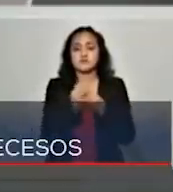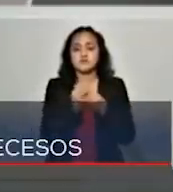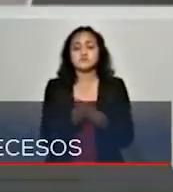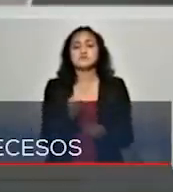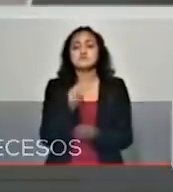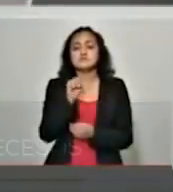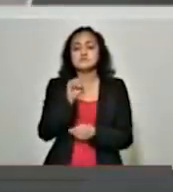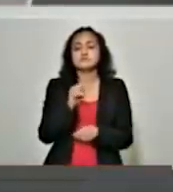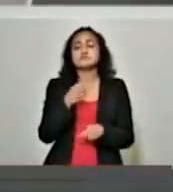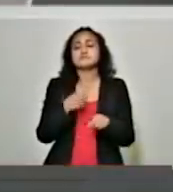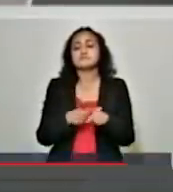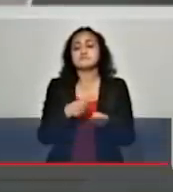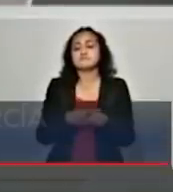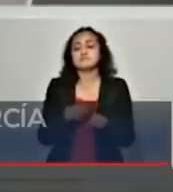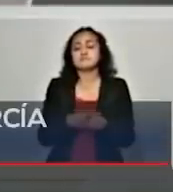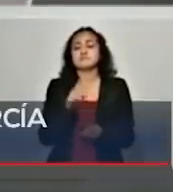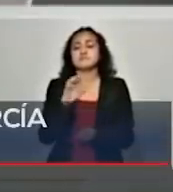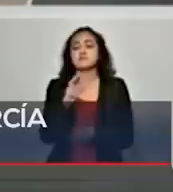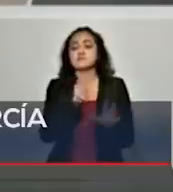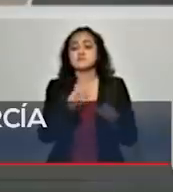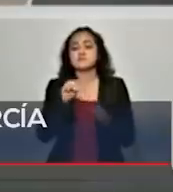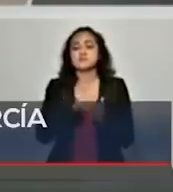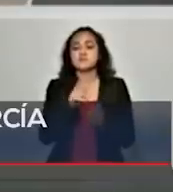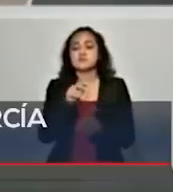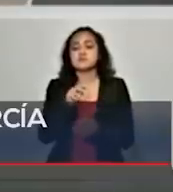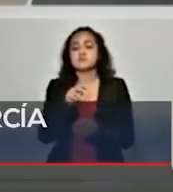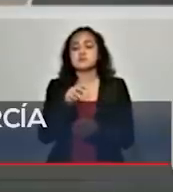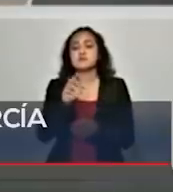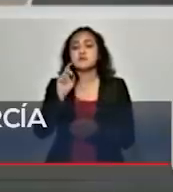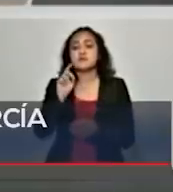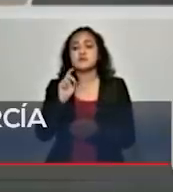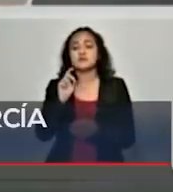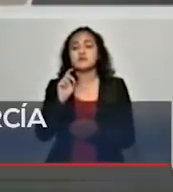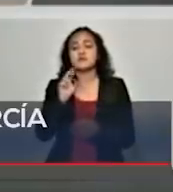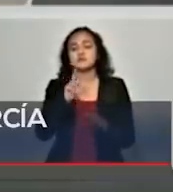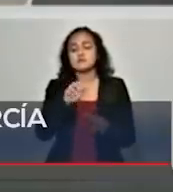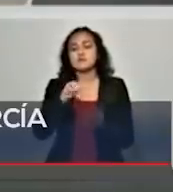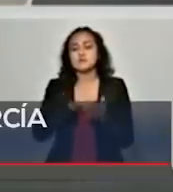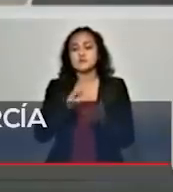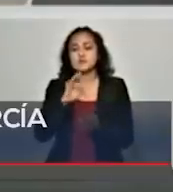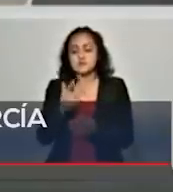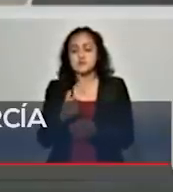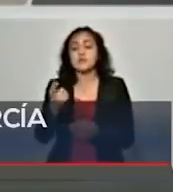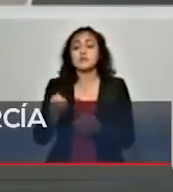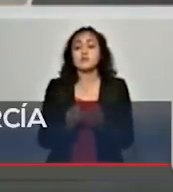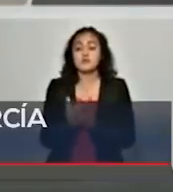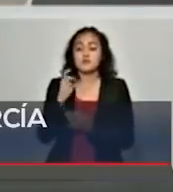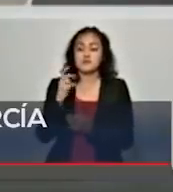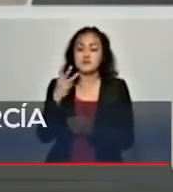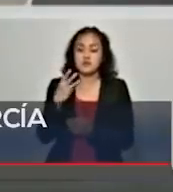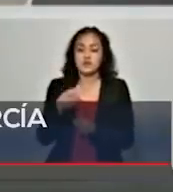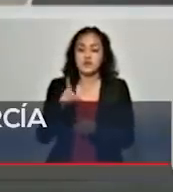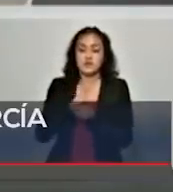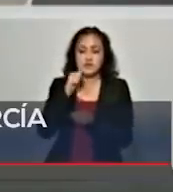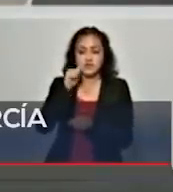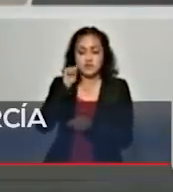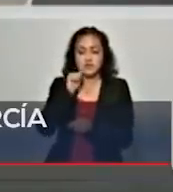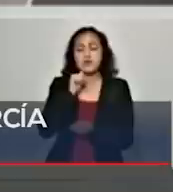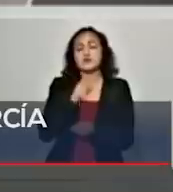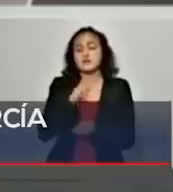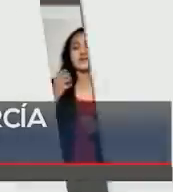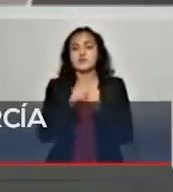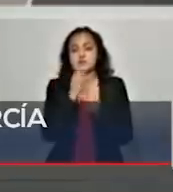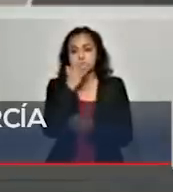acumulado de 86 mil 547 tendiendo 33 nuevos casos activos en comparación del día